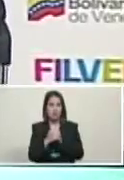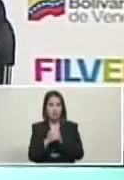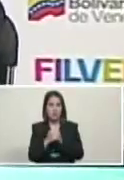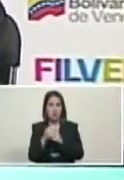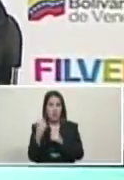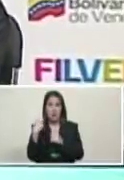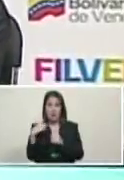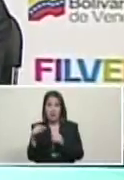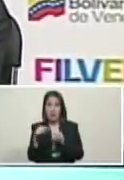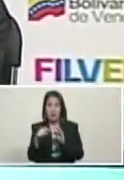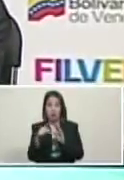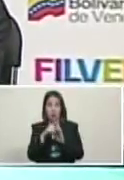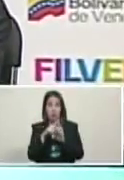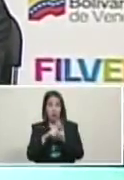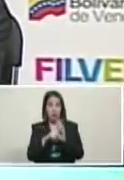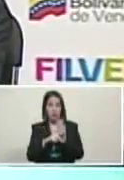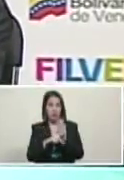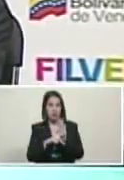programación.